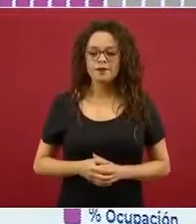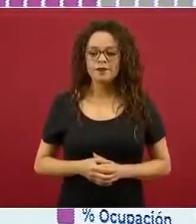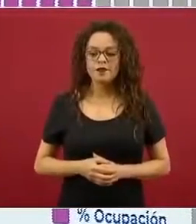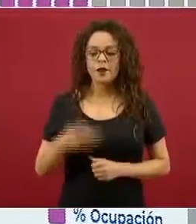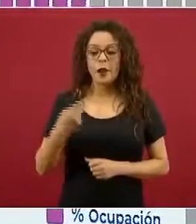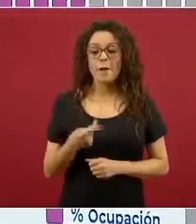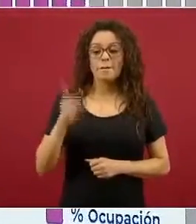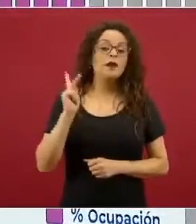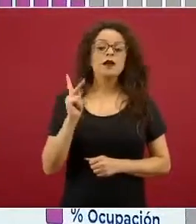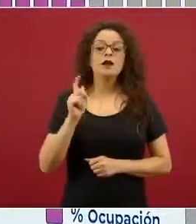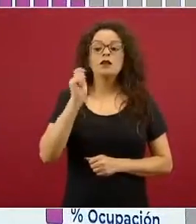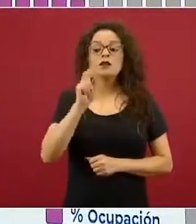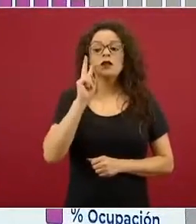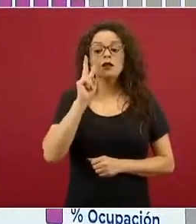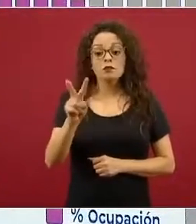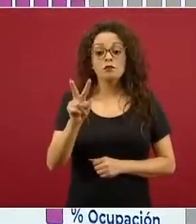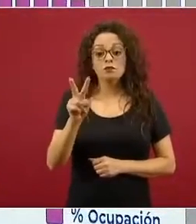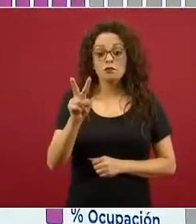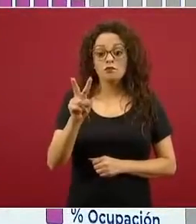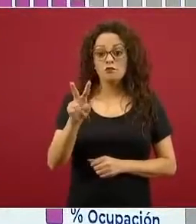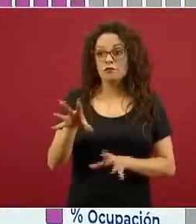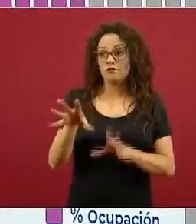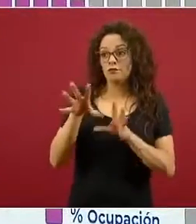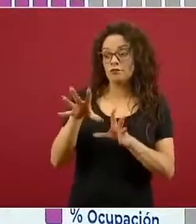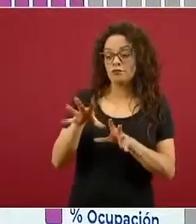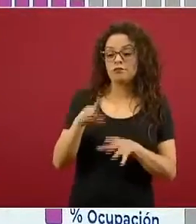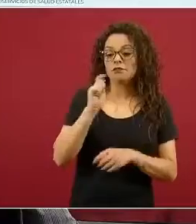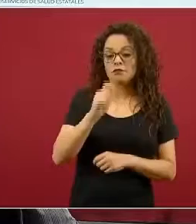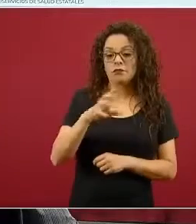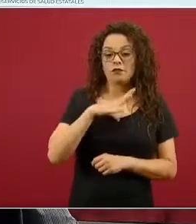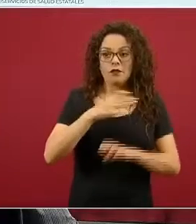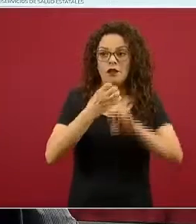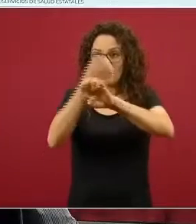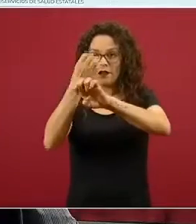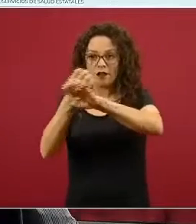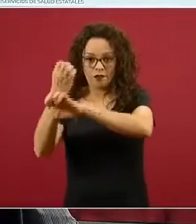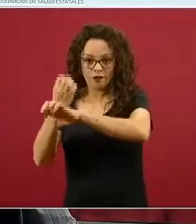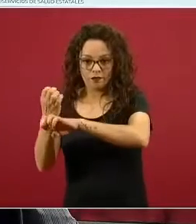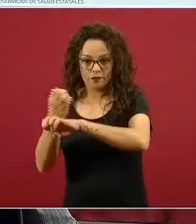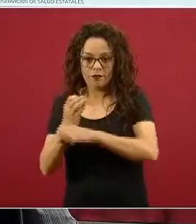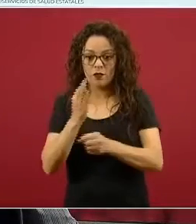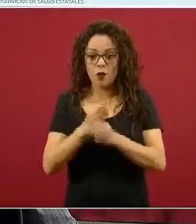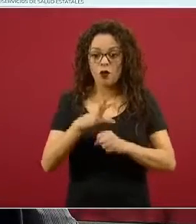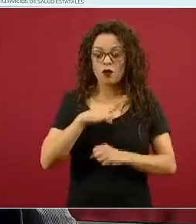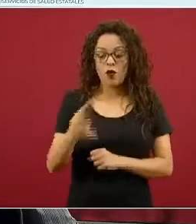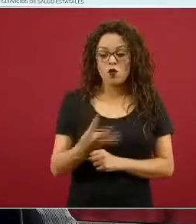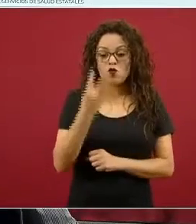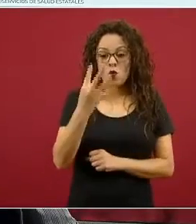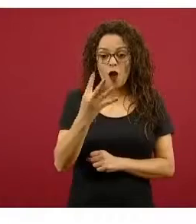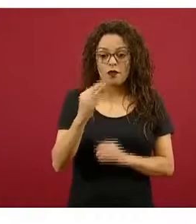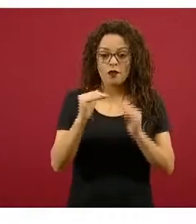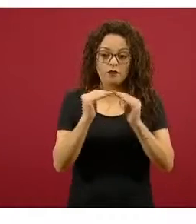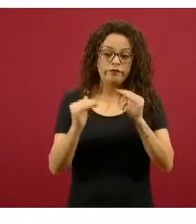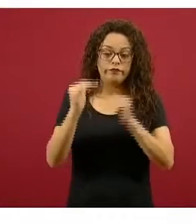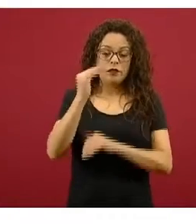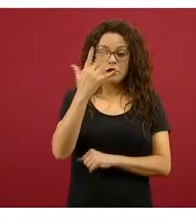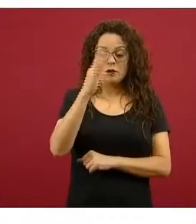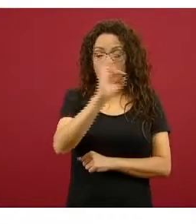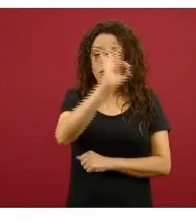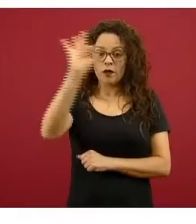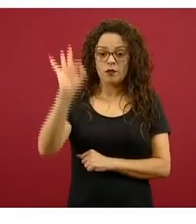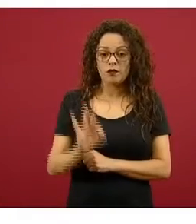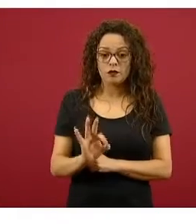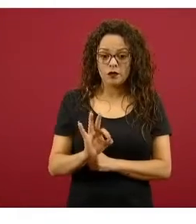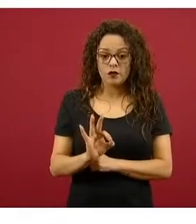la atención de la gran heterogeneidad que tenemos en los estados, mientras tenemos ahora 4 estados que están por arriba del 50%